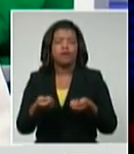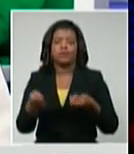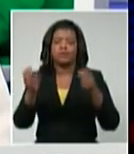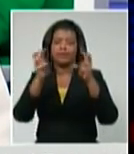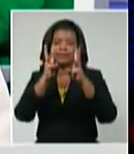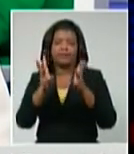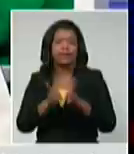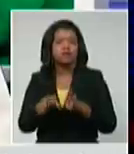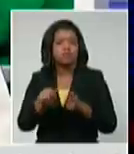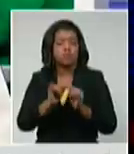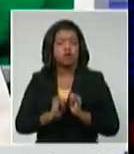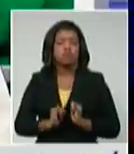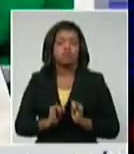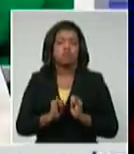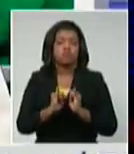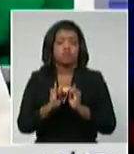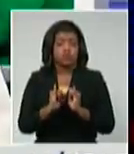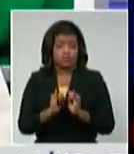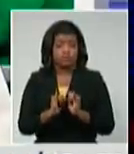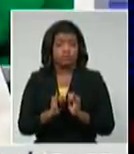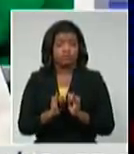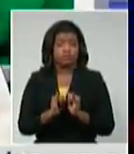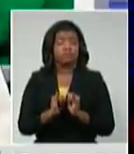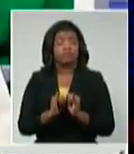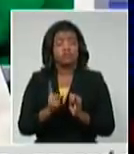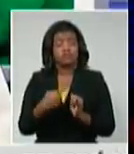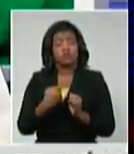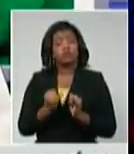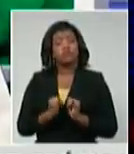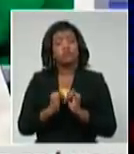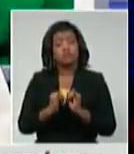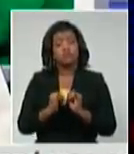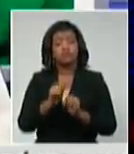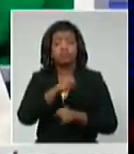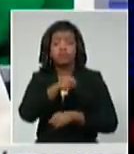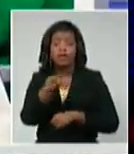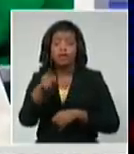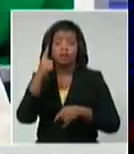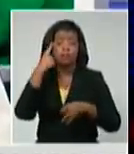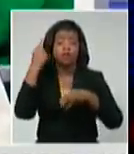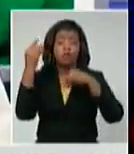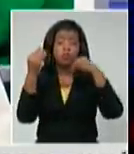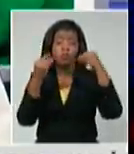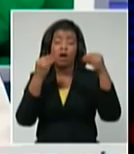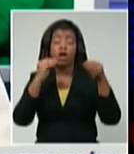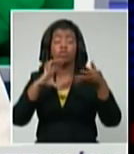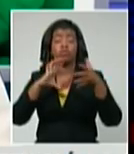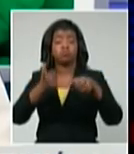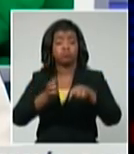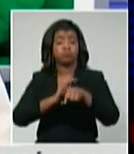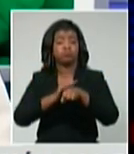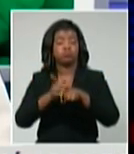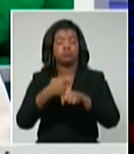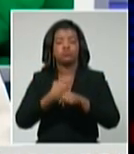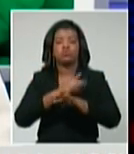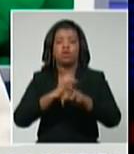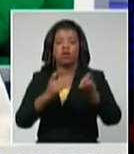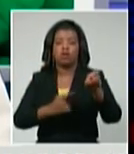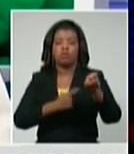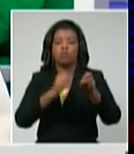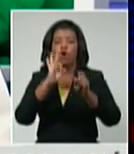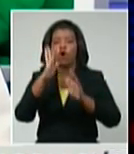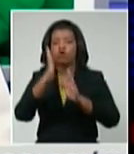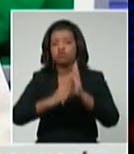y que nos expresa cuál es la complejidad de esta pandemia en la cual llevamos ya 8 meses,